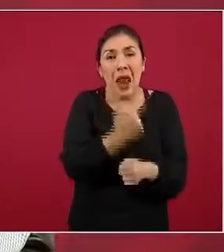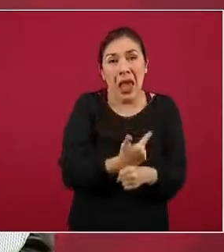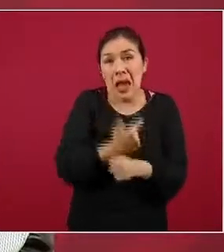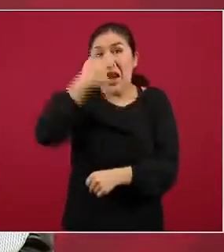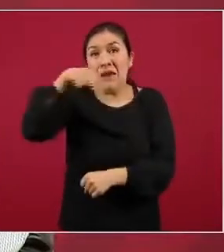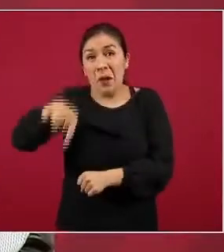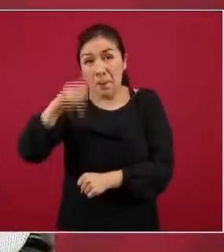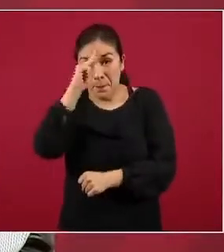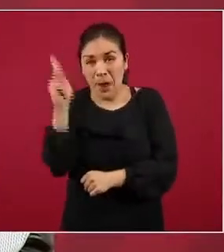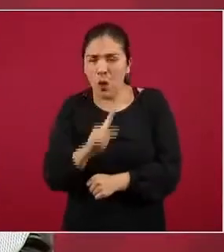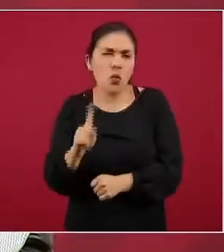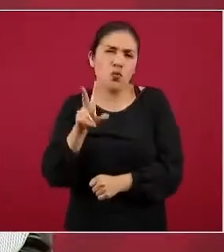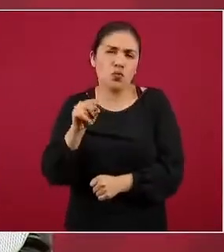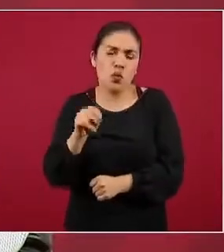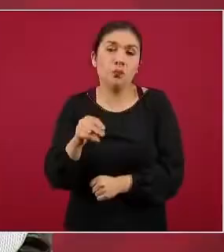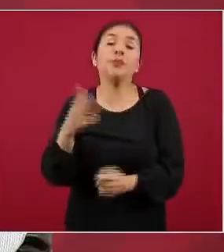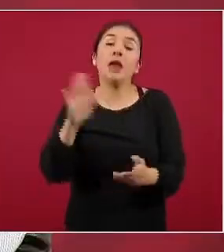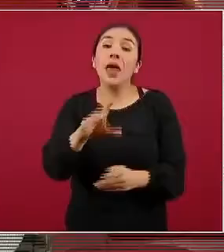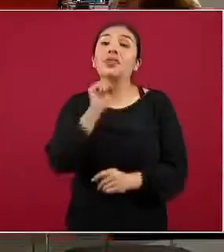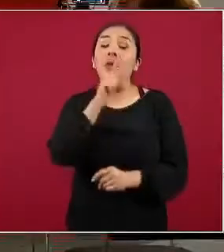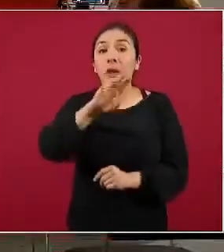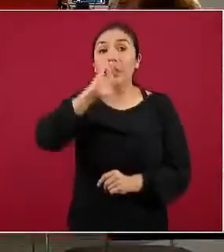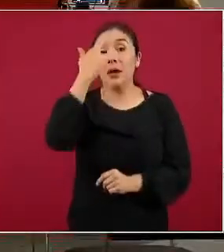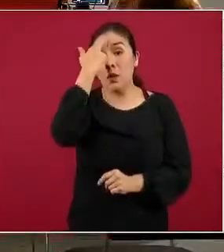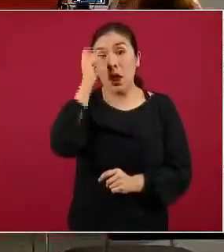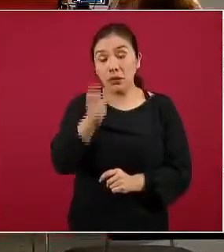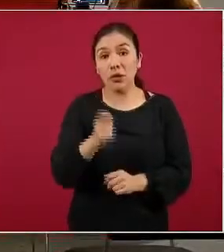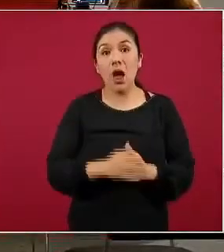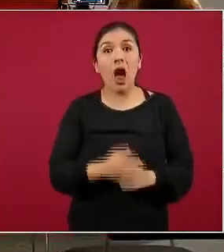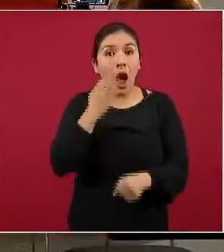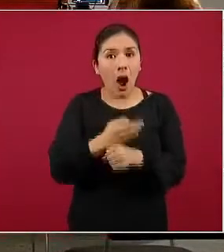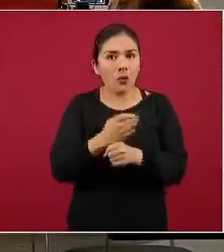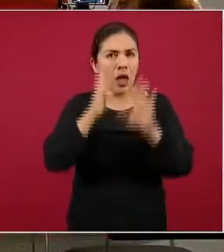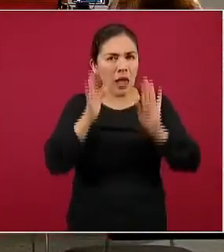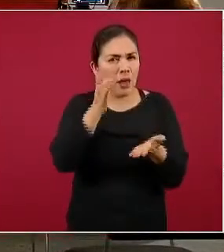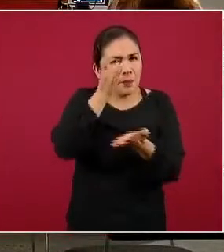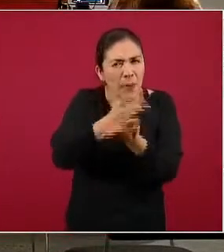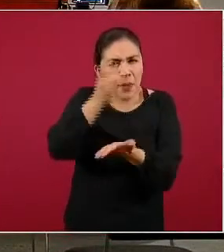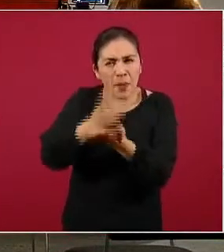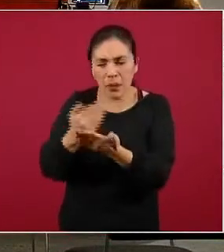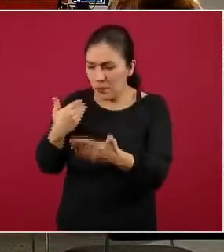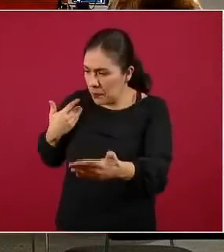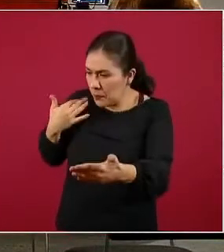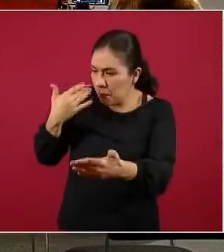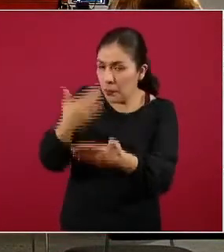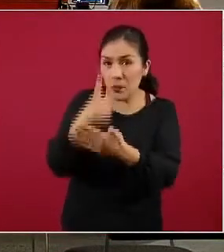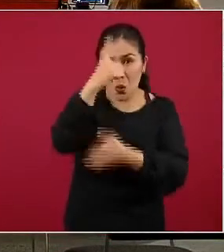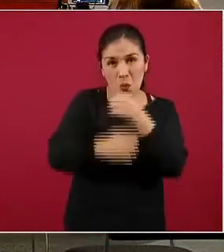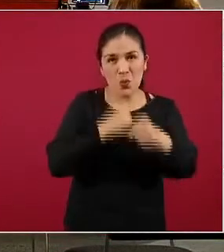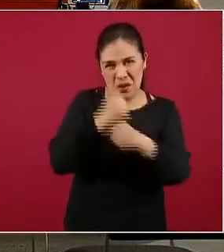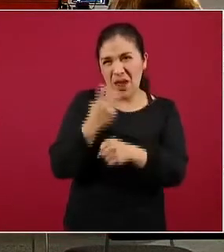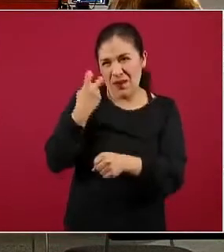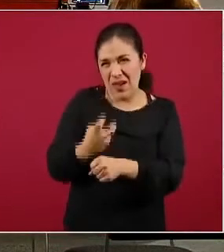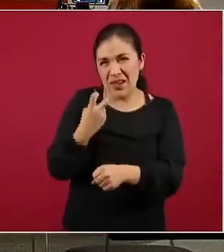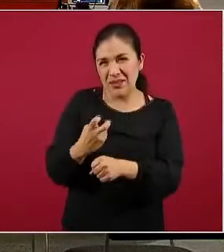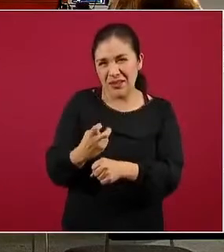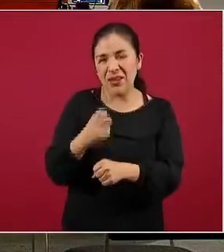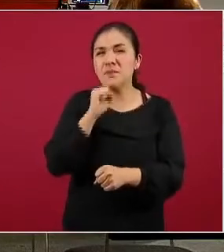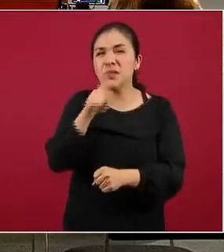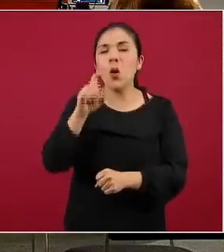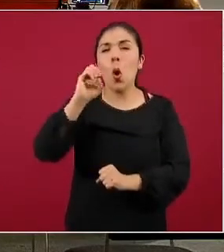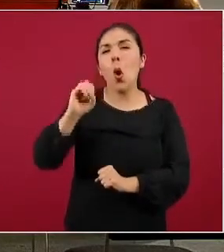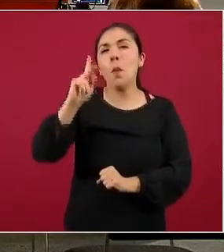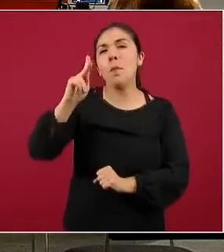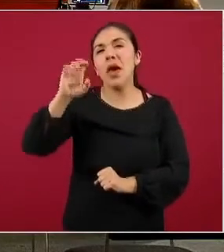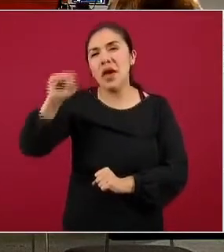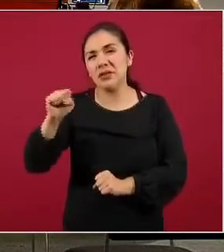conocido. Así también hay que recordar que hasta el momento se llevan identificados en lo que va del año, y esto en información basada en la Organización